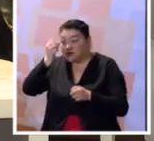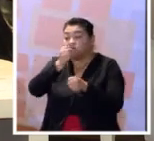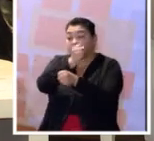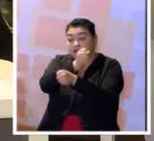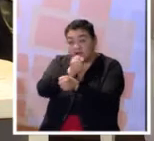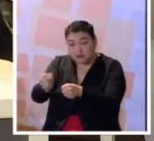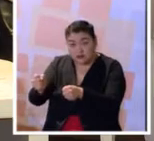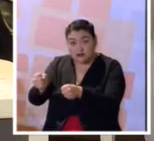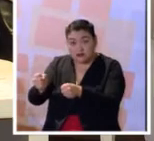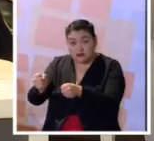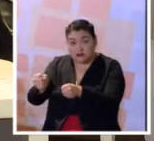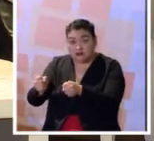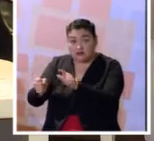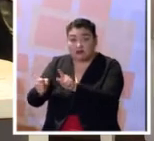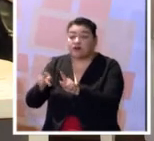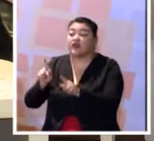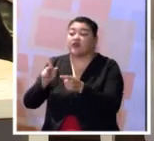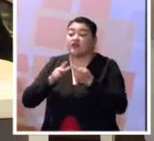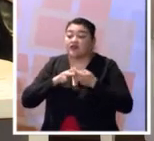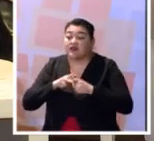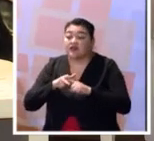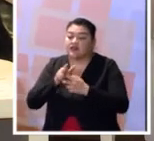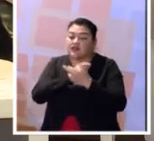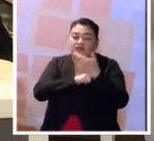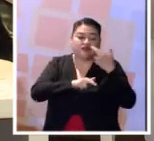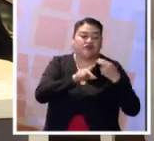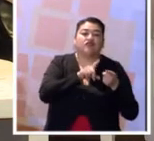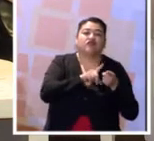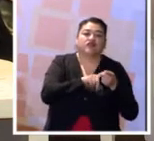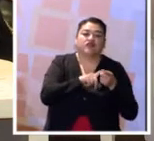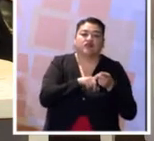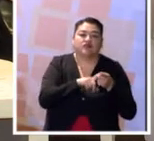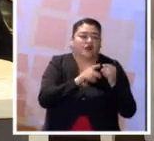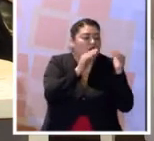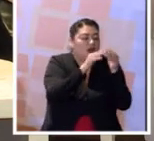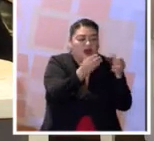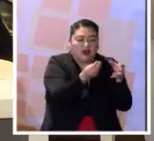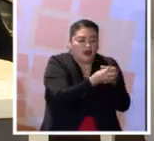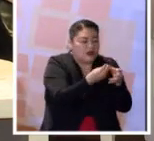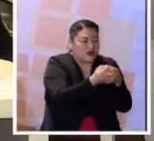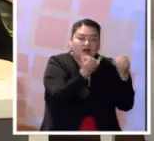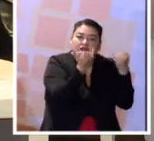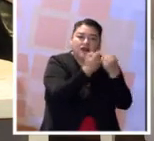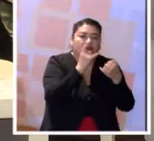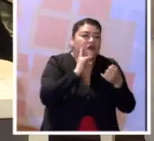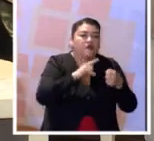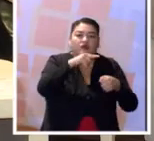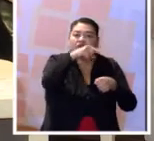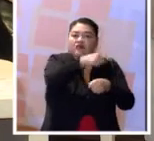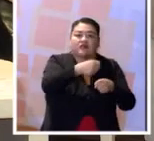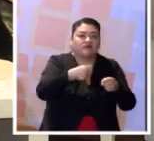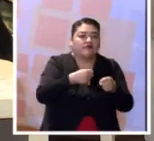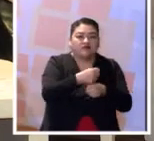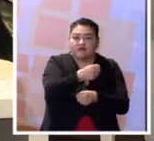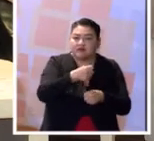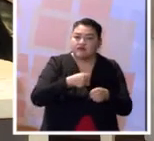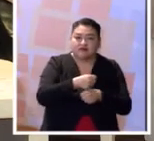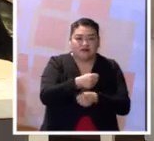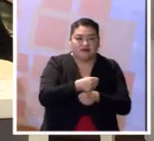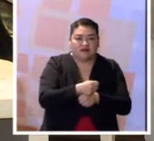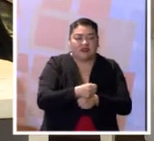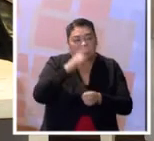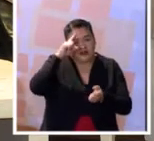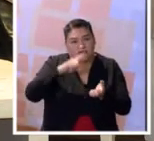violencia en la vida privada y solo se trasladan. Y la cultura de la denuncia me parece que es